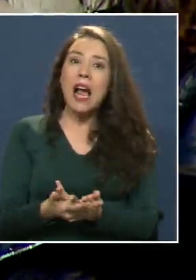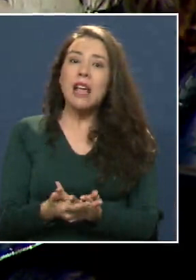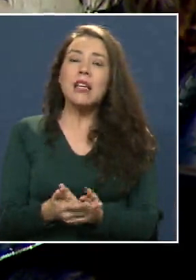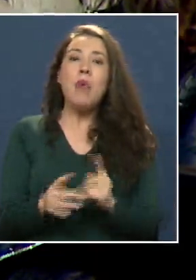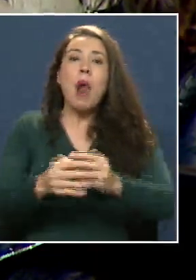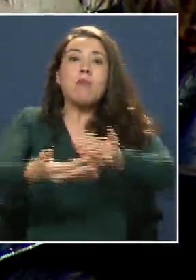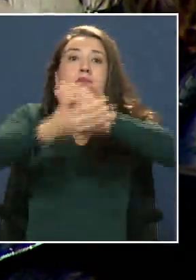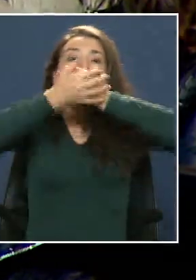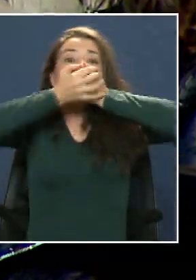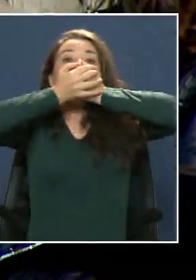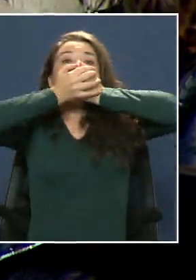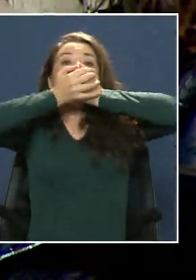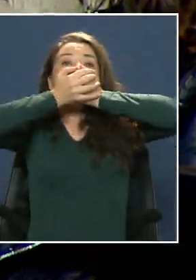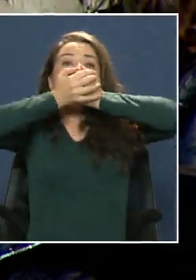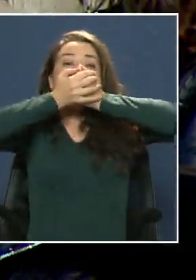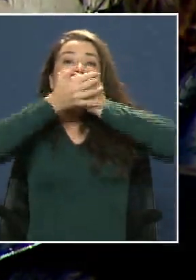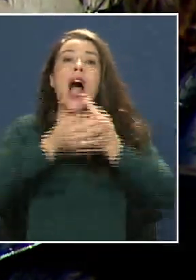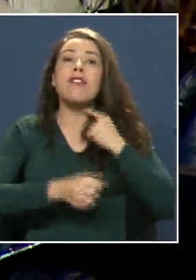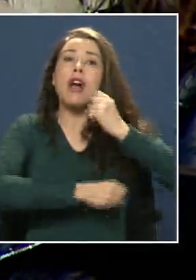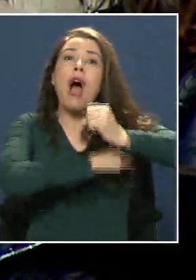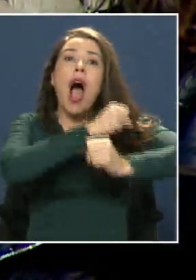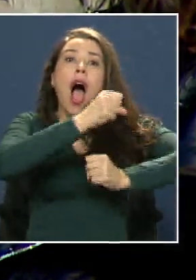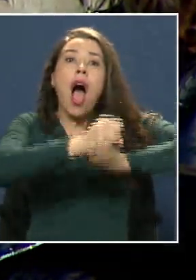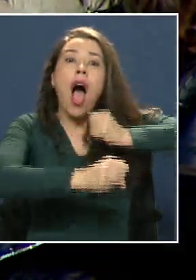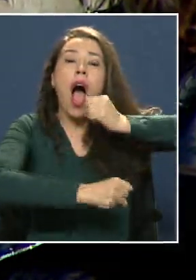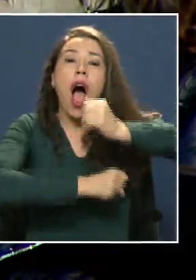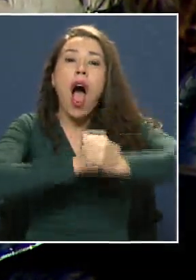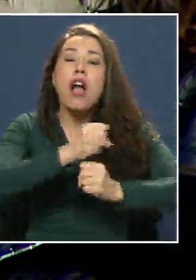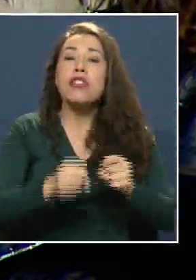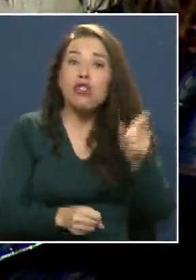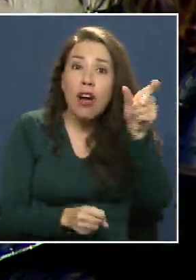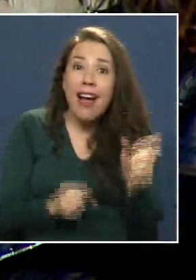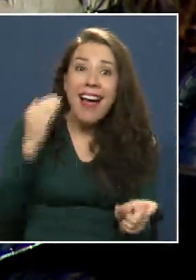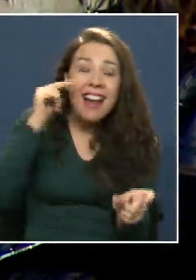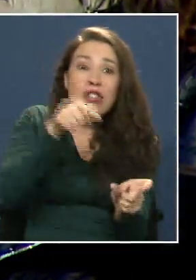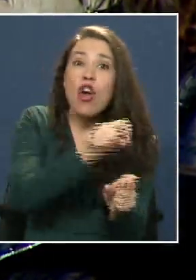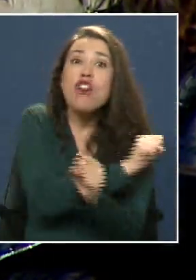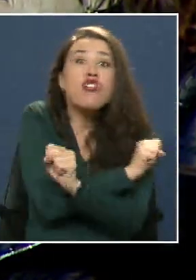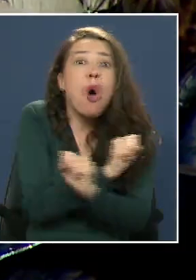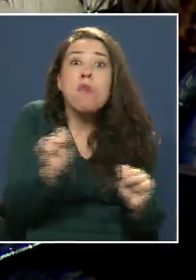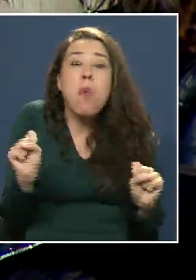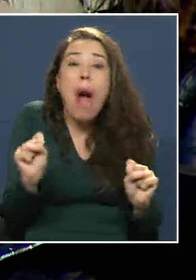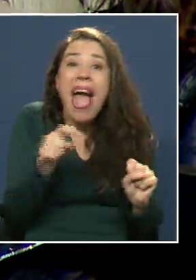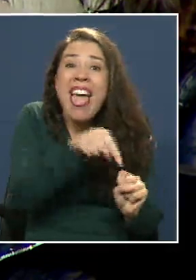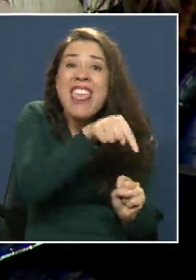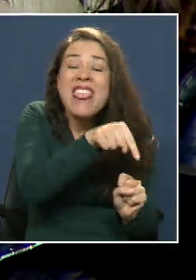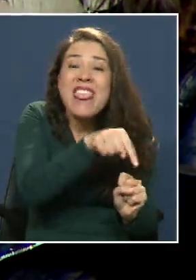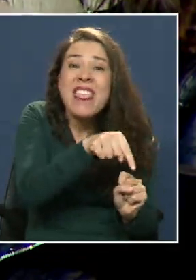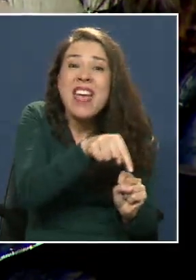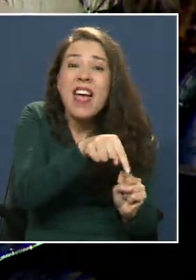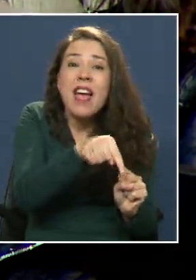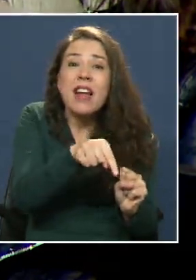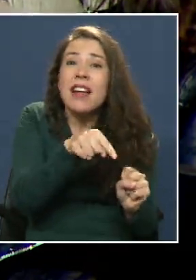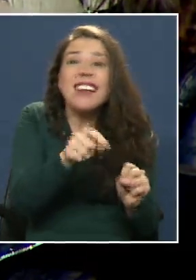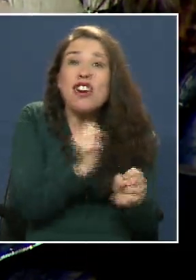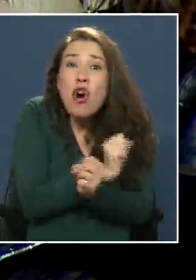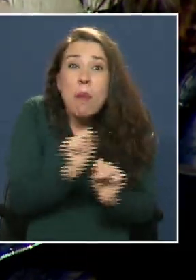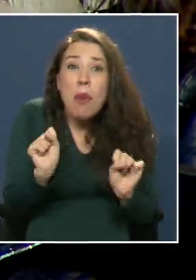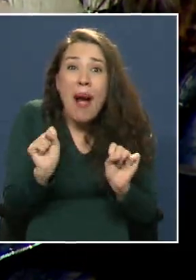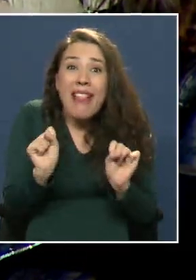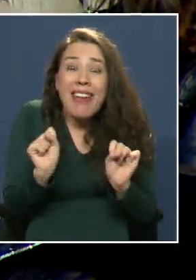que lo ha afectado durante décadas, respecto de las cuales no ha podido, no ha debido, ni siquiera, yo diría que más bien no ha